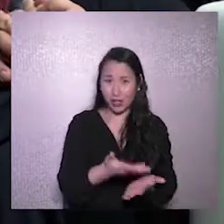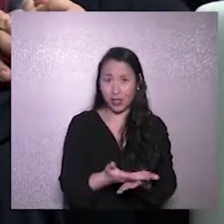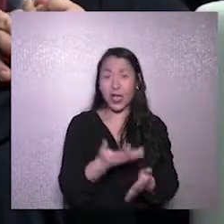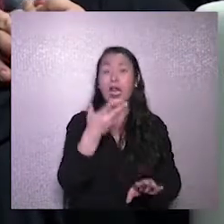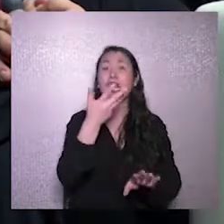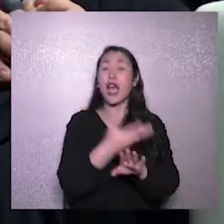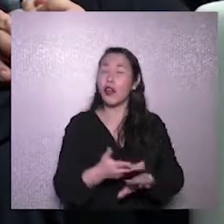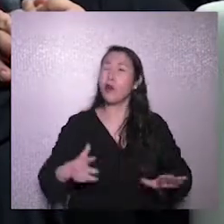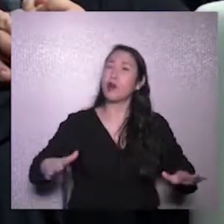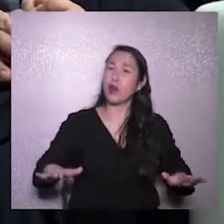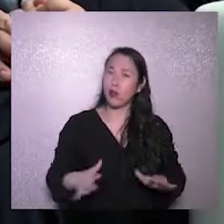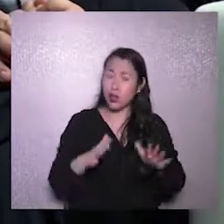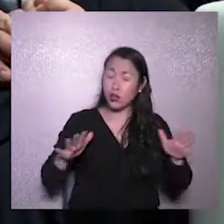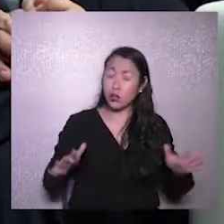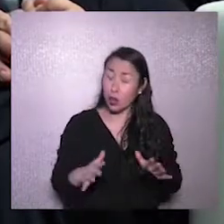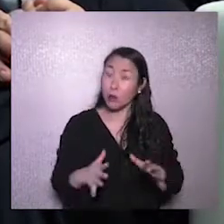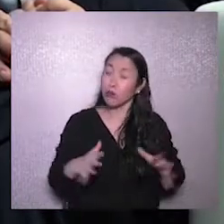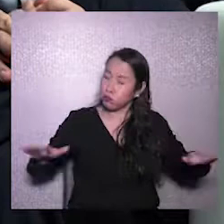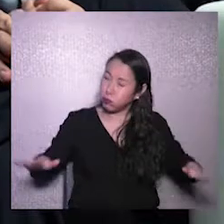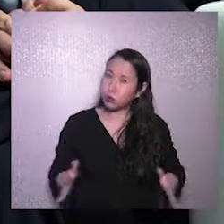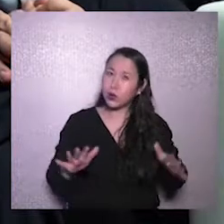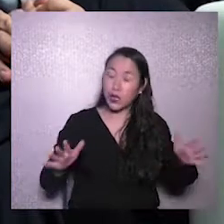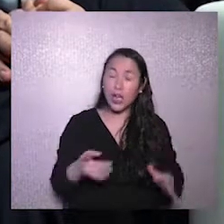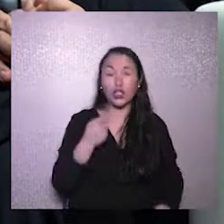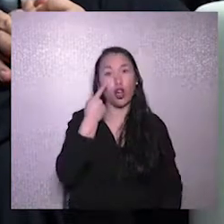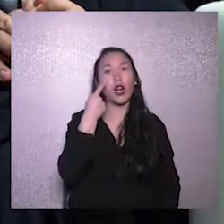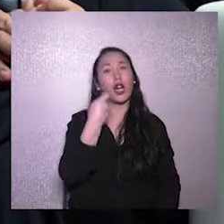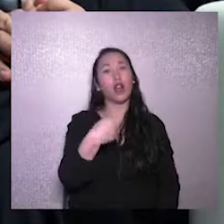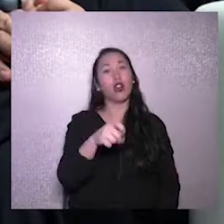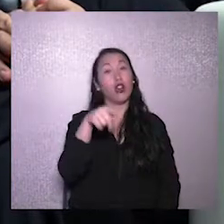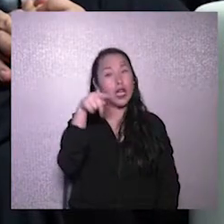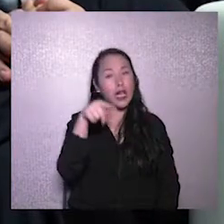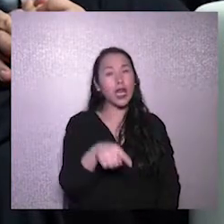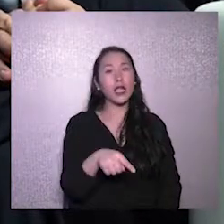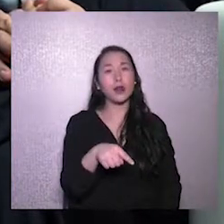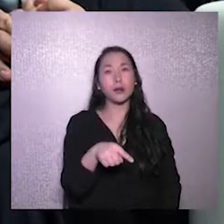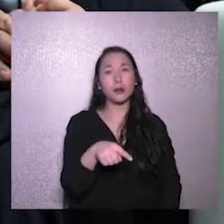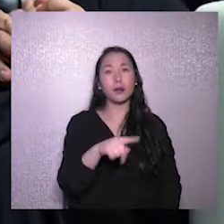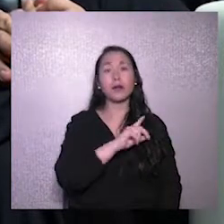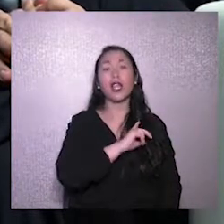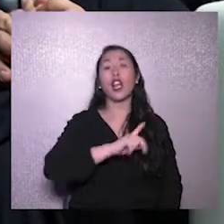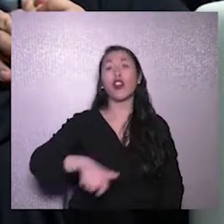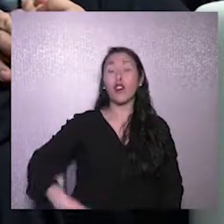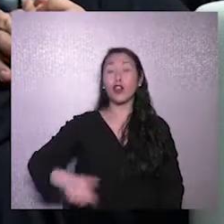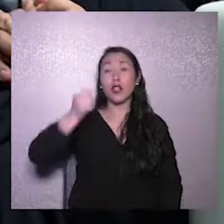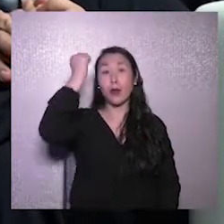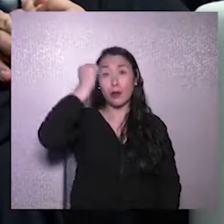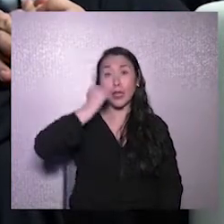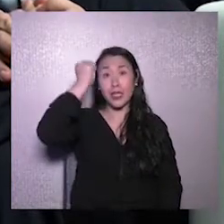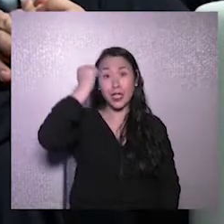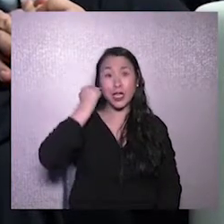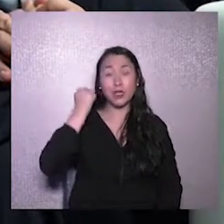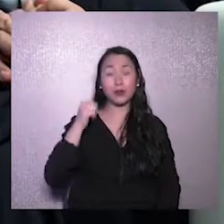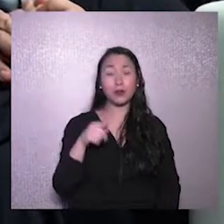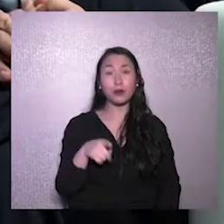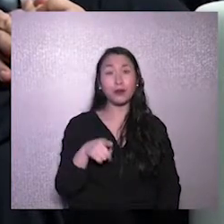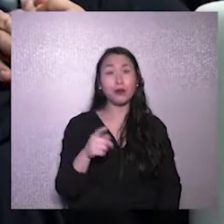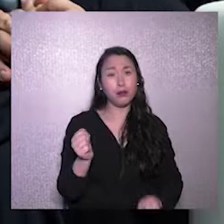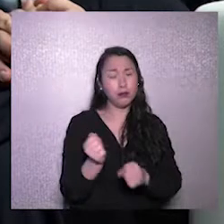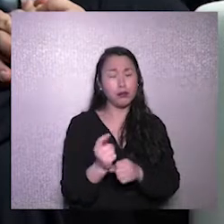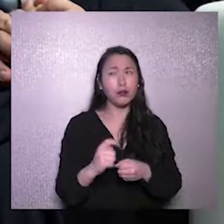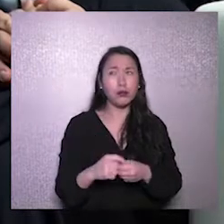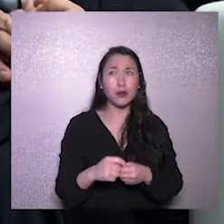hay un esfuerzo que se está haciendo grande y reconozco que ahí en el gobierno del presidente Piñera se hizo un esfuerzo grande,